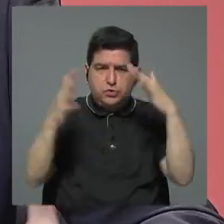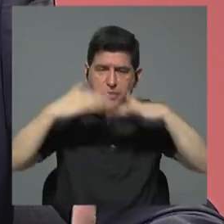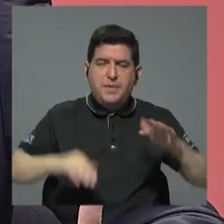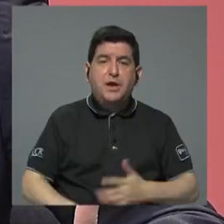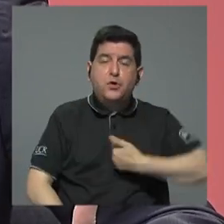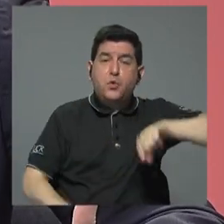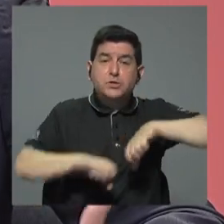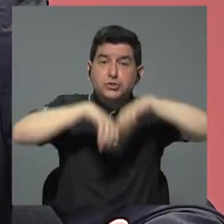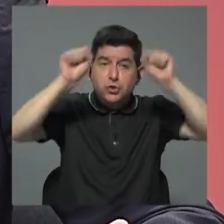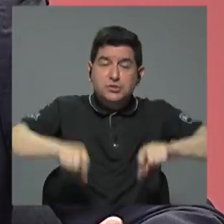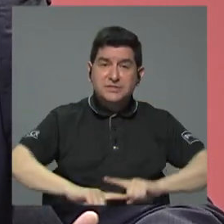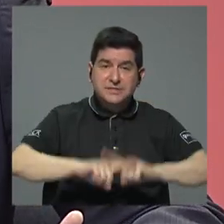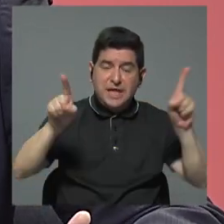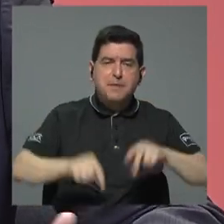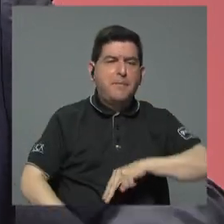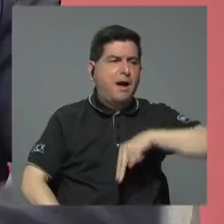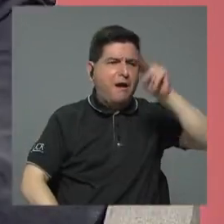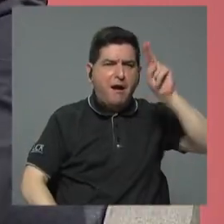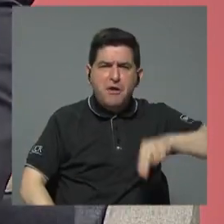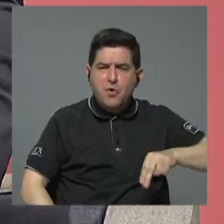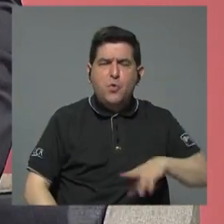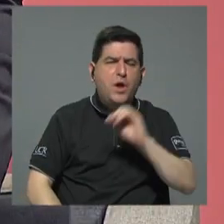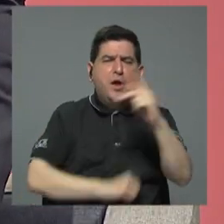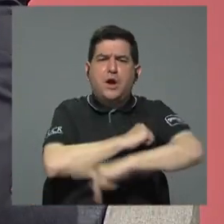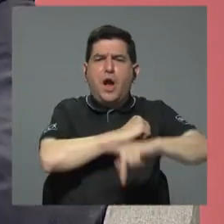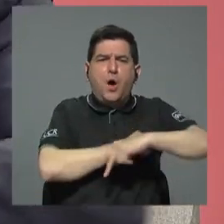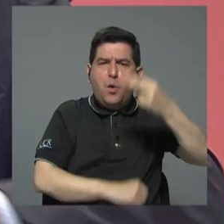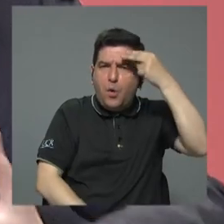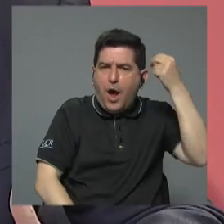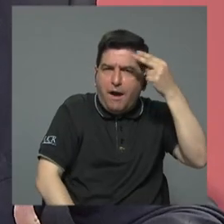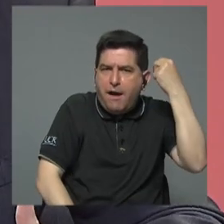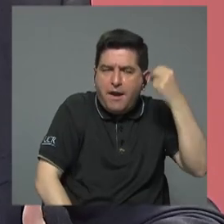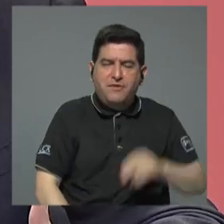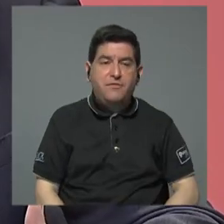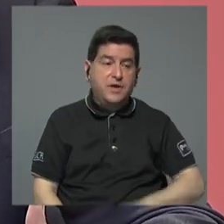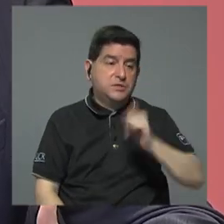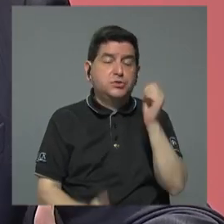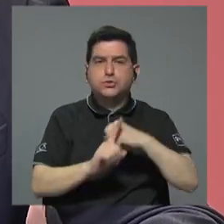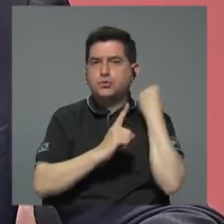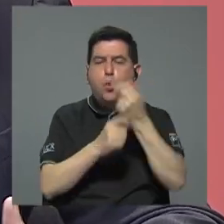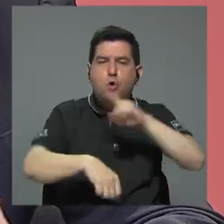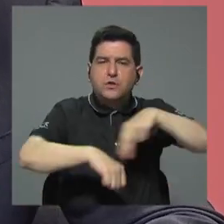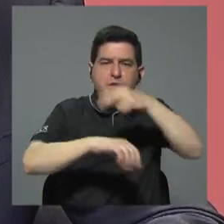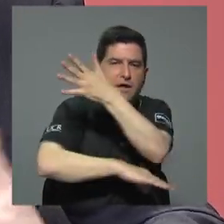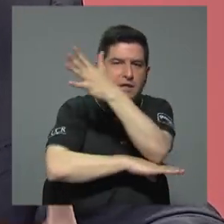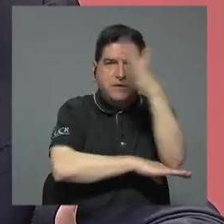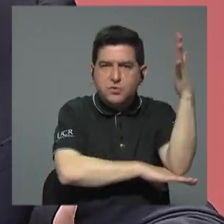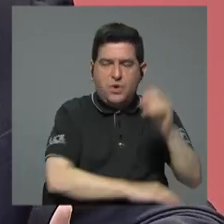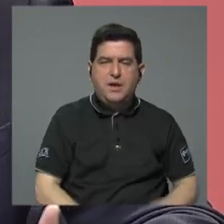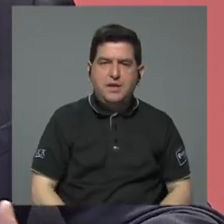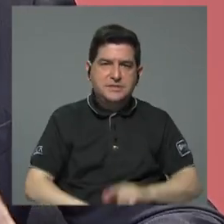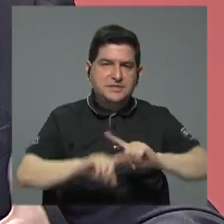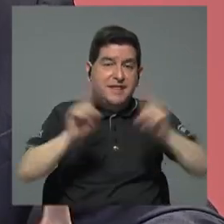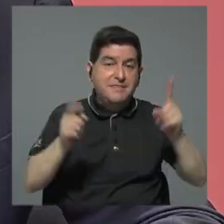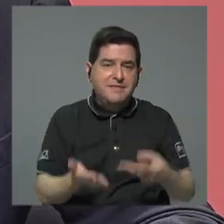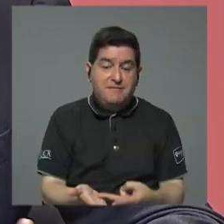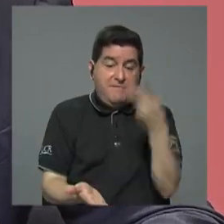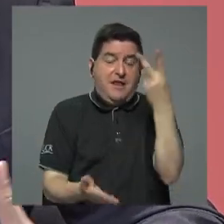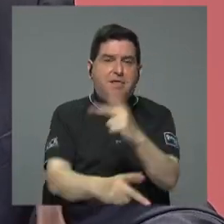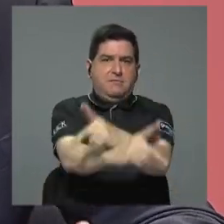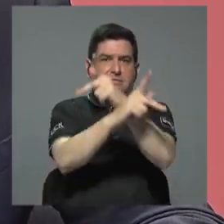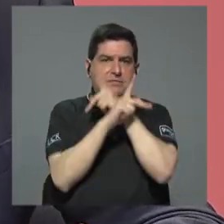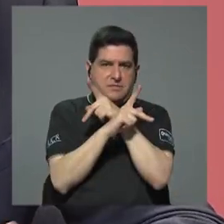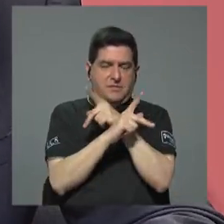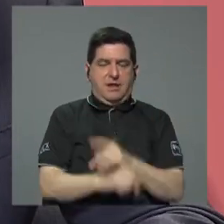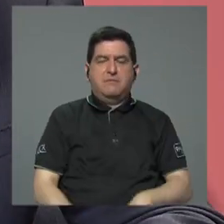son muy distintos a los de Noruega o a los de los países árabes. Tenemos otras condiciones naturales, otra riqueza que hay que proteger, que hay